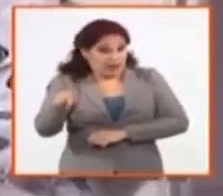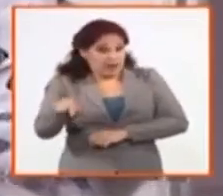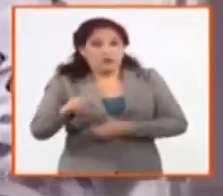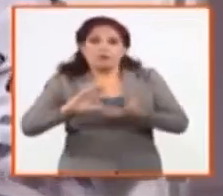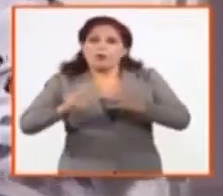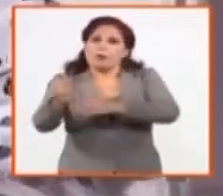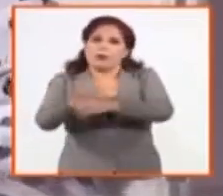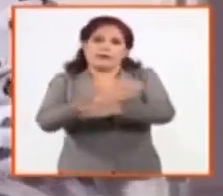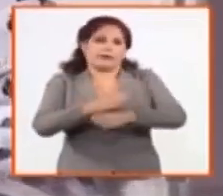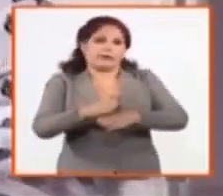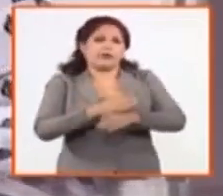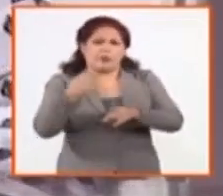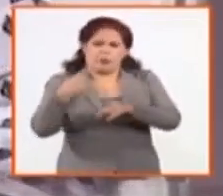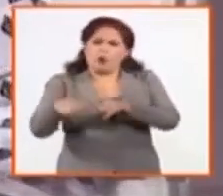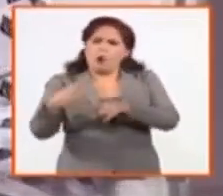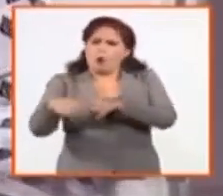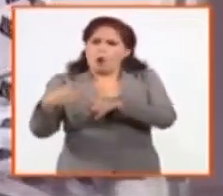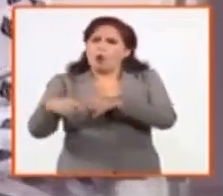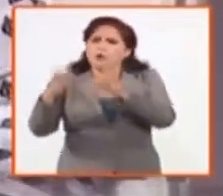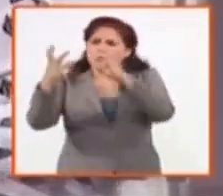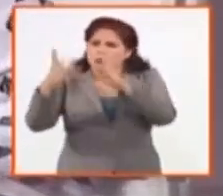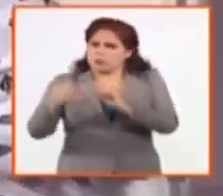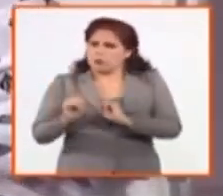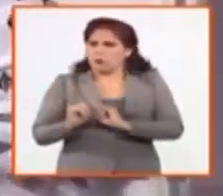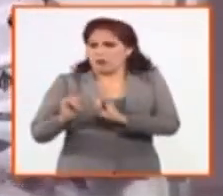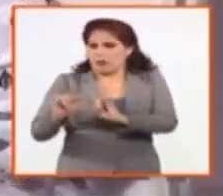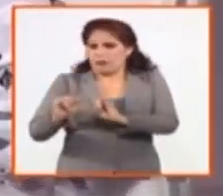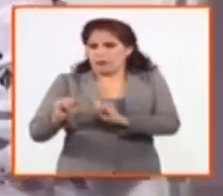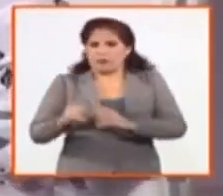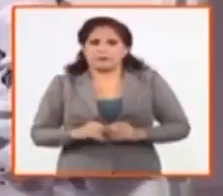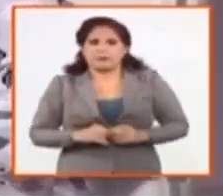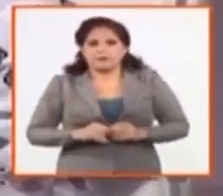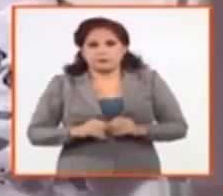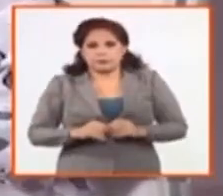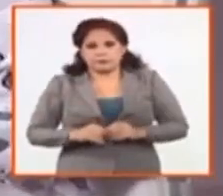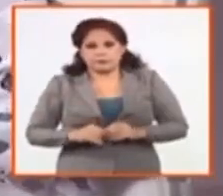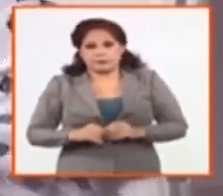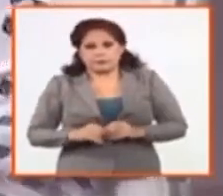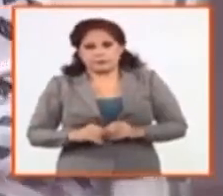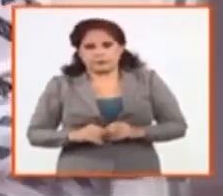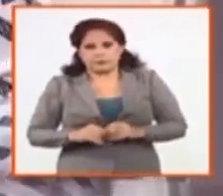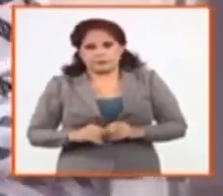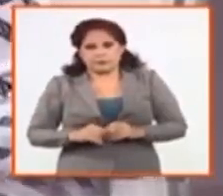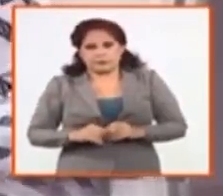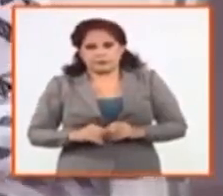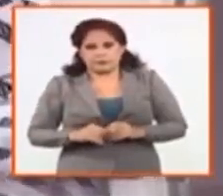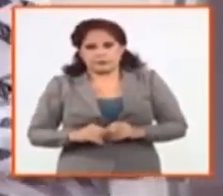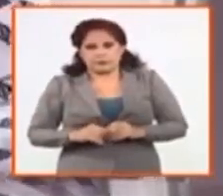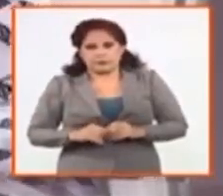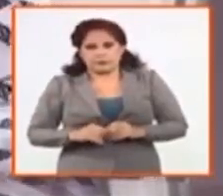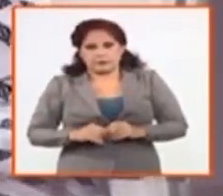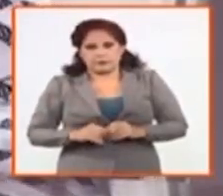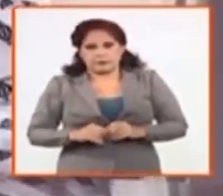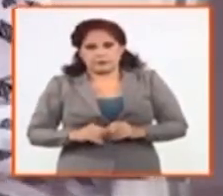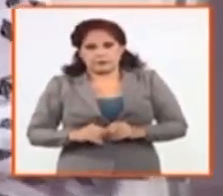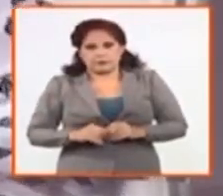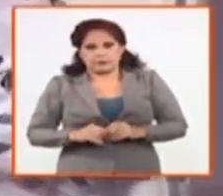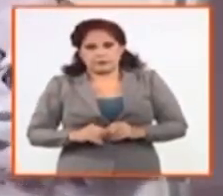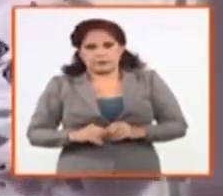dar algunas cifras que me dio la máster Dinora Hernández, de un artículo que publicó Gabriel Pérez Tarrao, que son súper